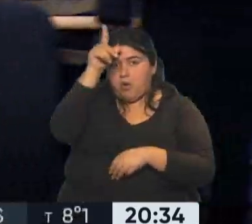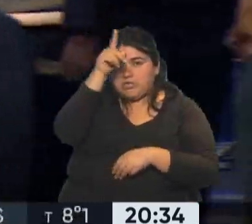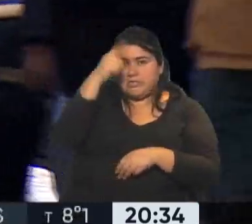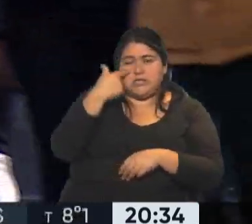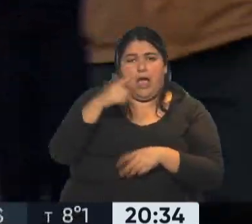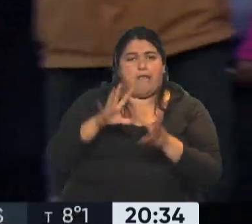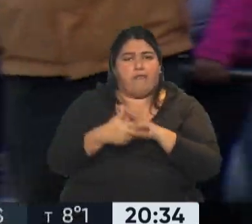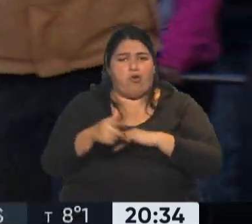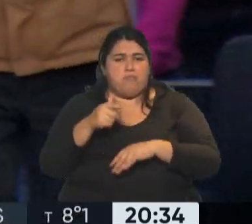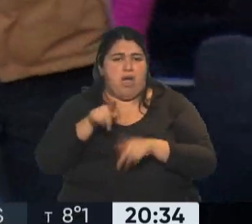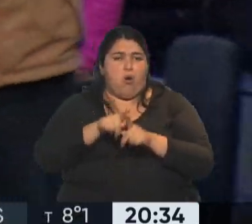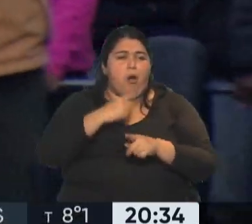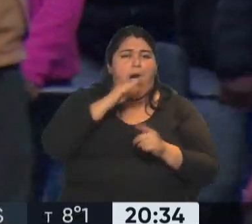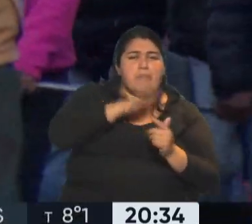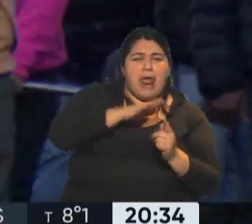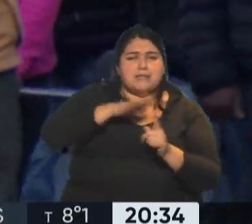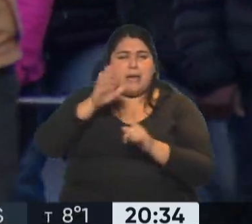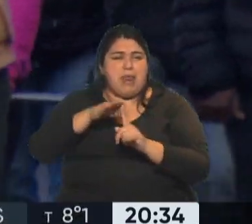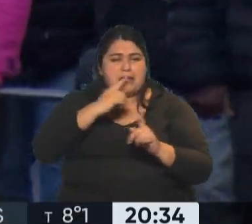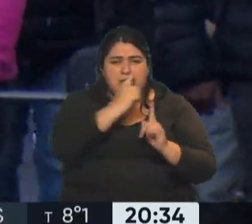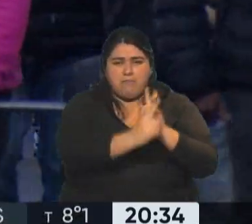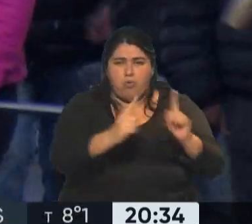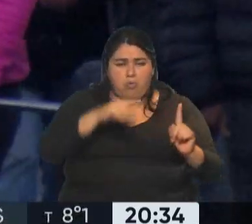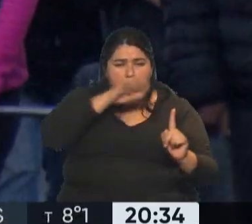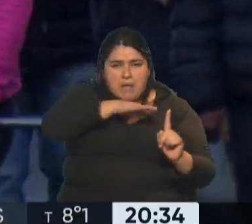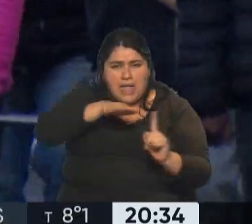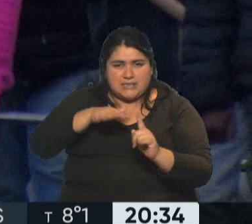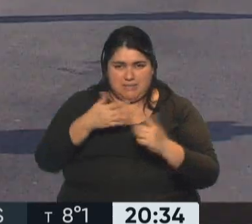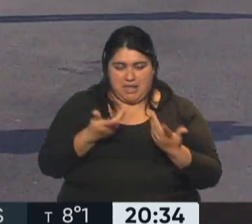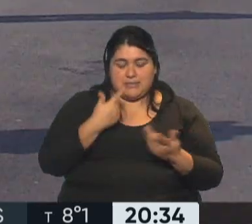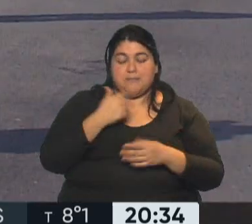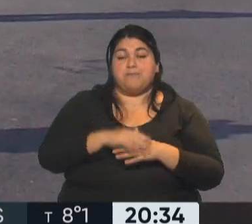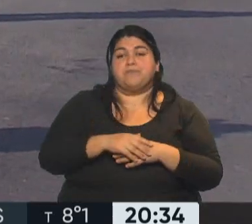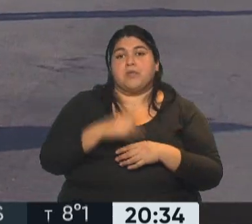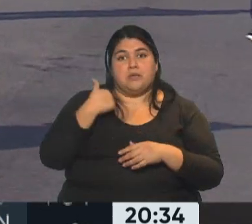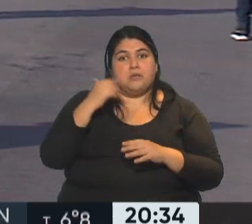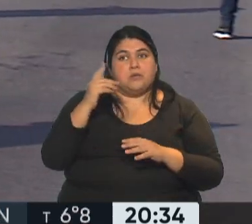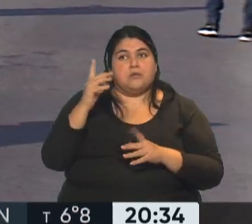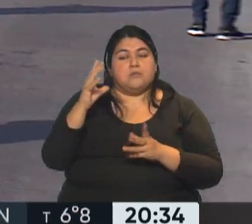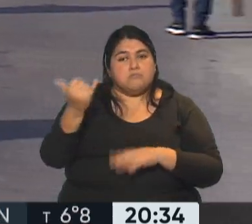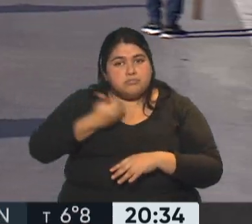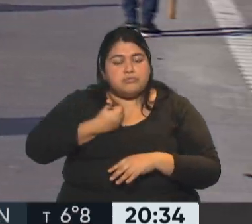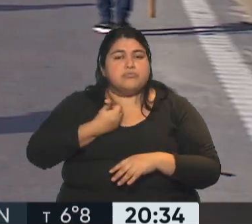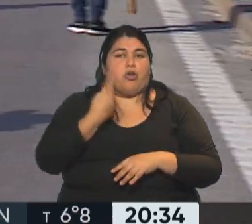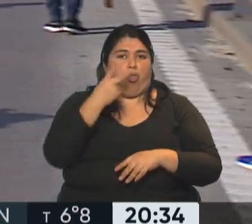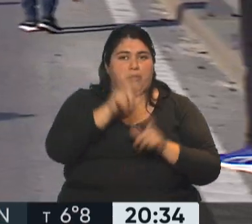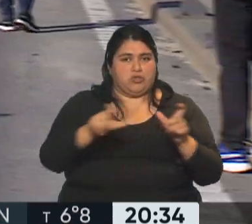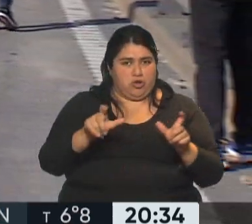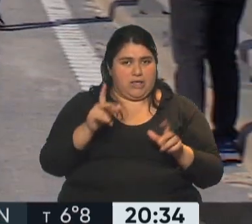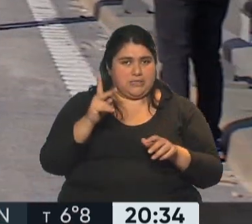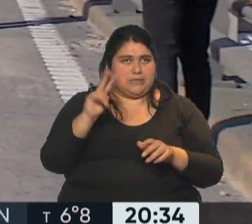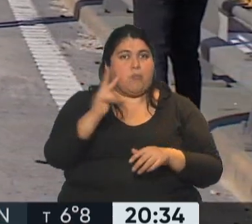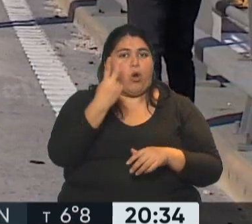rigoreándolos absolutamente. En ese interín nosotros nos enteramos de que había 2 muertos y no sabíamos quiénes eran.